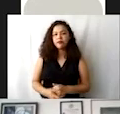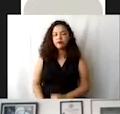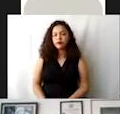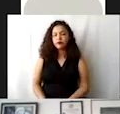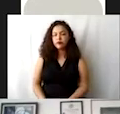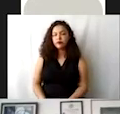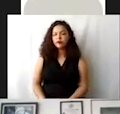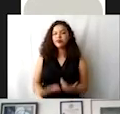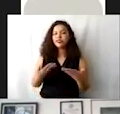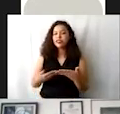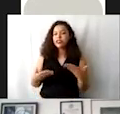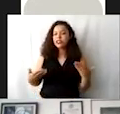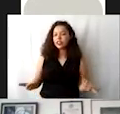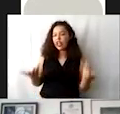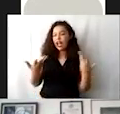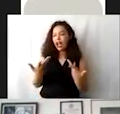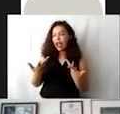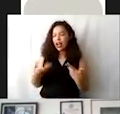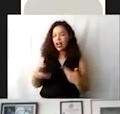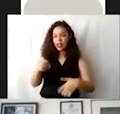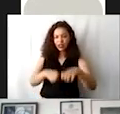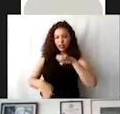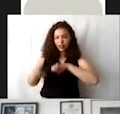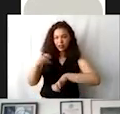aquellas empresas denominadas